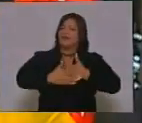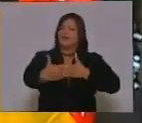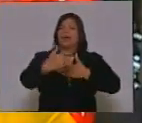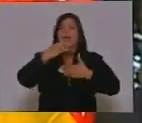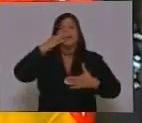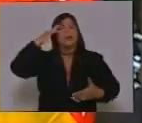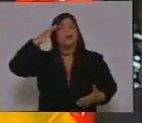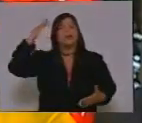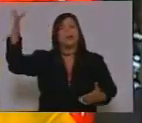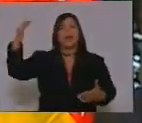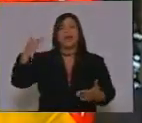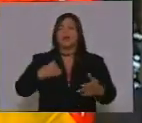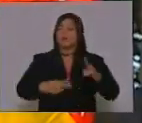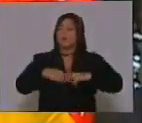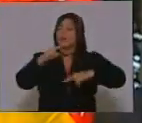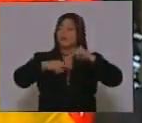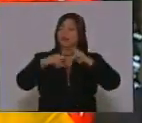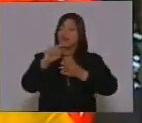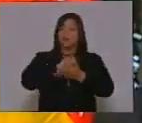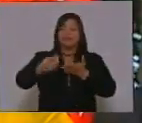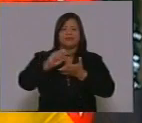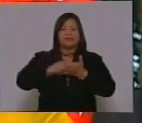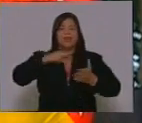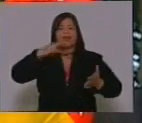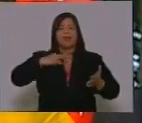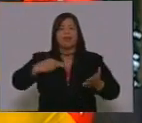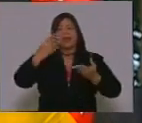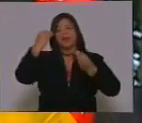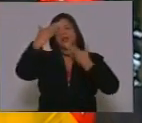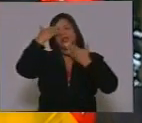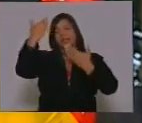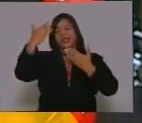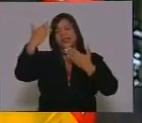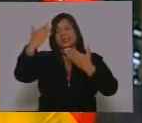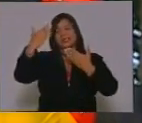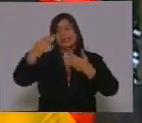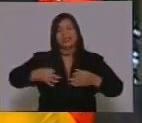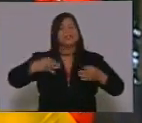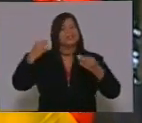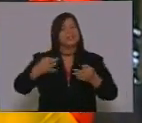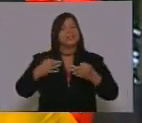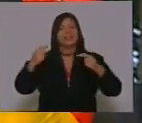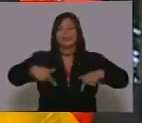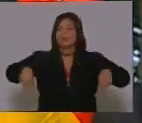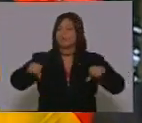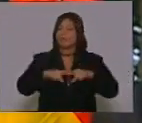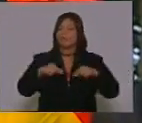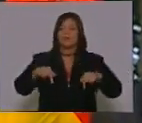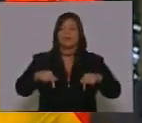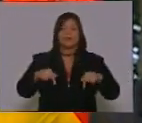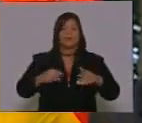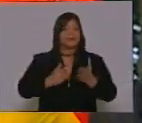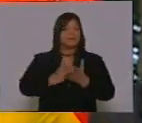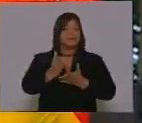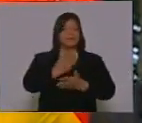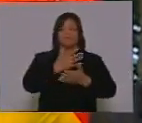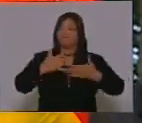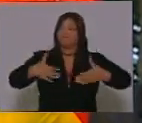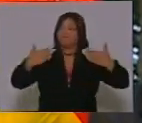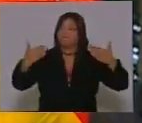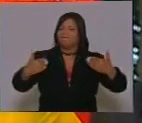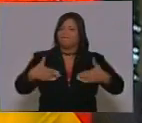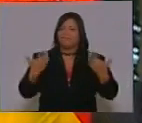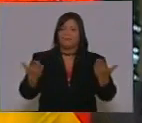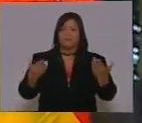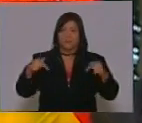soñar y para construir nuevas realidades. Muchísimas gracias. Y siéntanse ustedes eternamente orgullosos